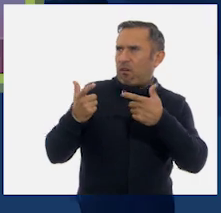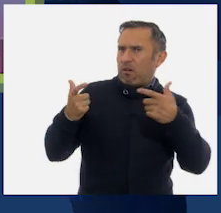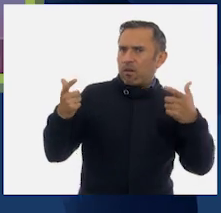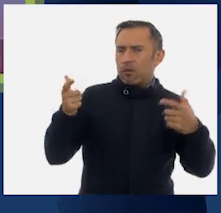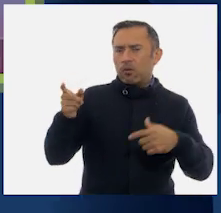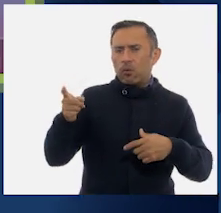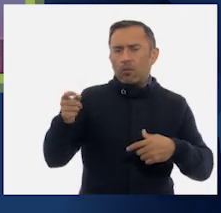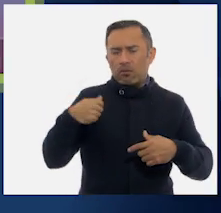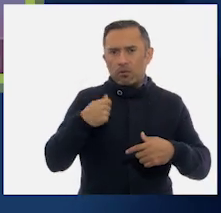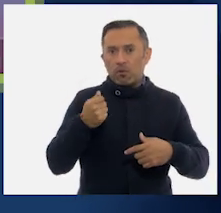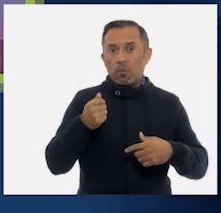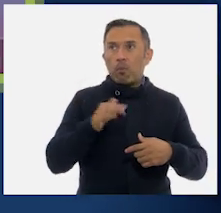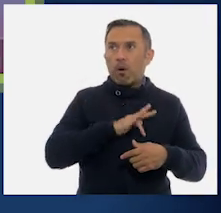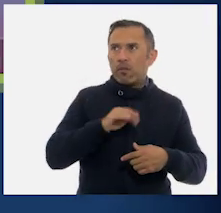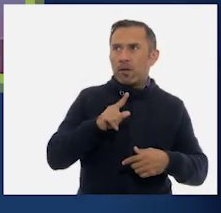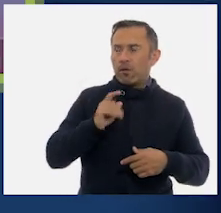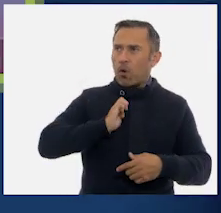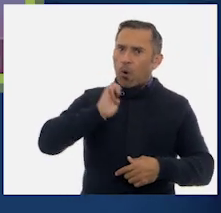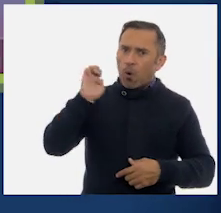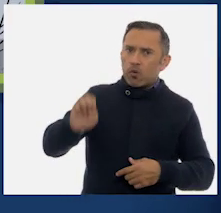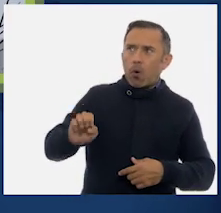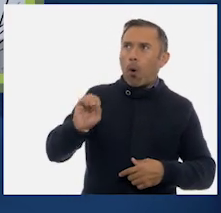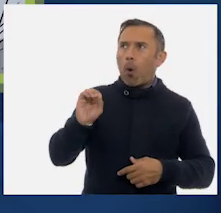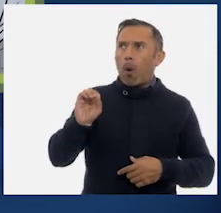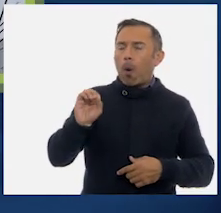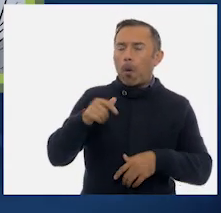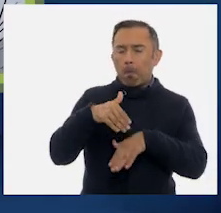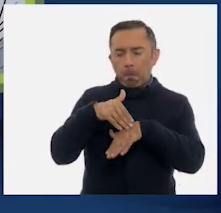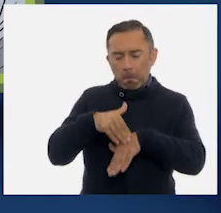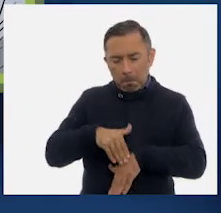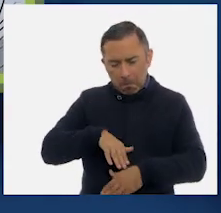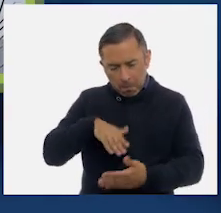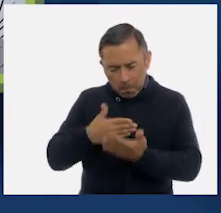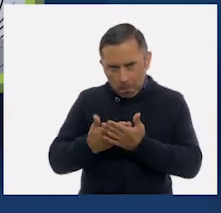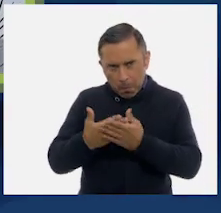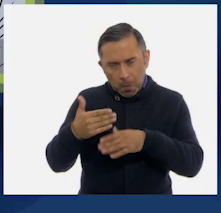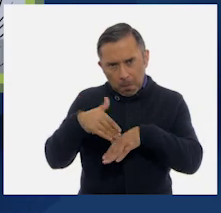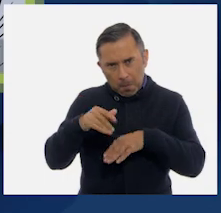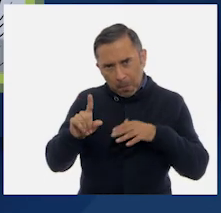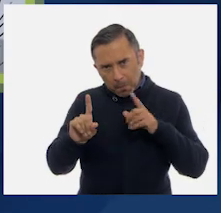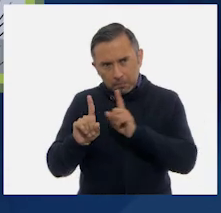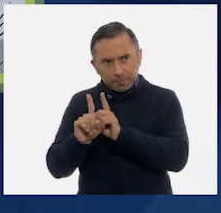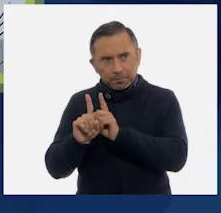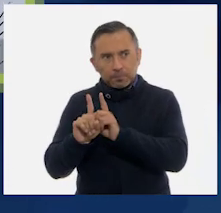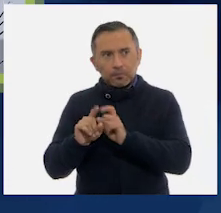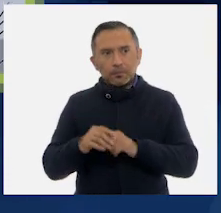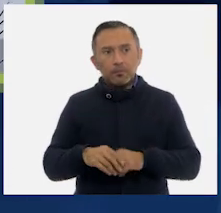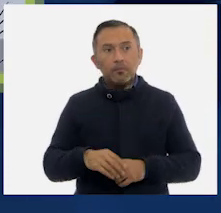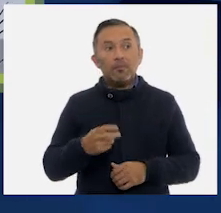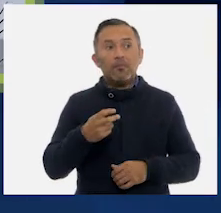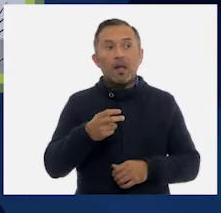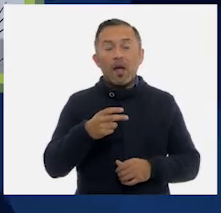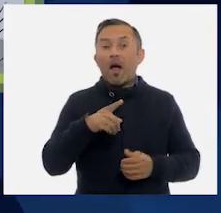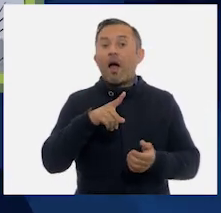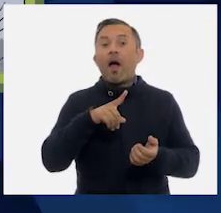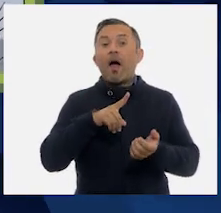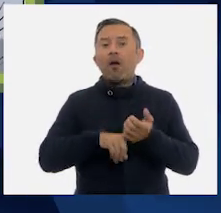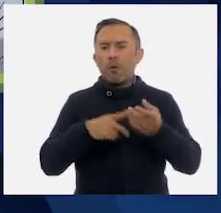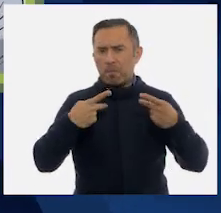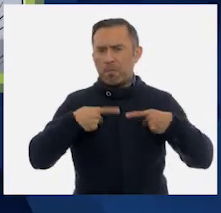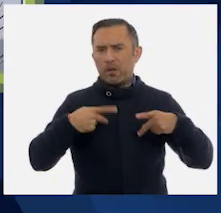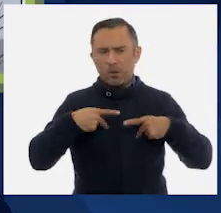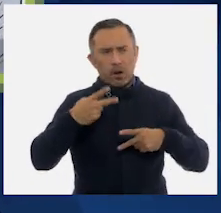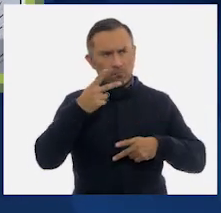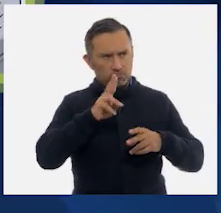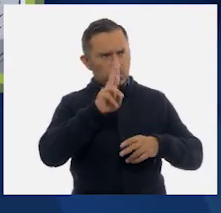o se le odia o se le entrega la voluntad para no recobrarla nunca. Ante él se presentaron, expresándole su deseo de unirse a la